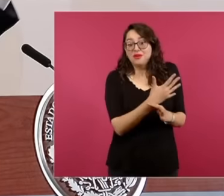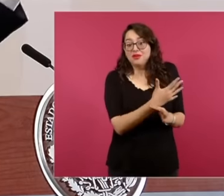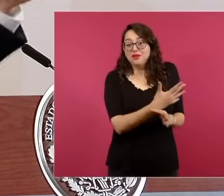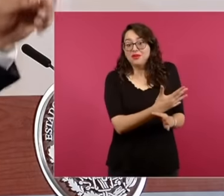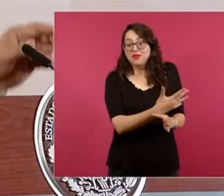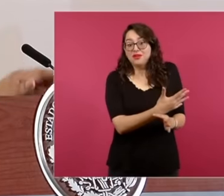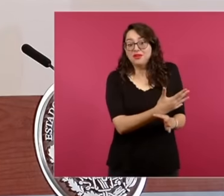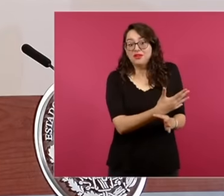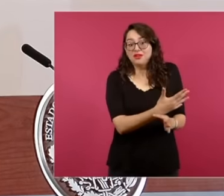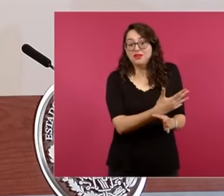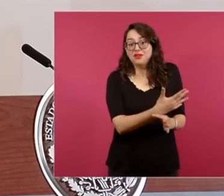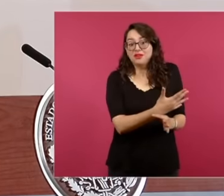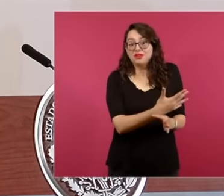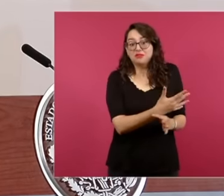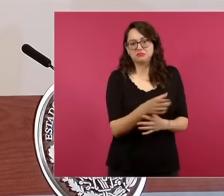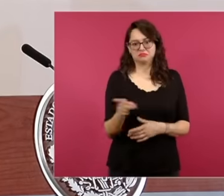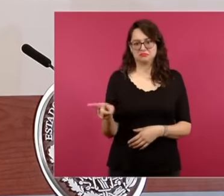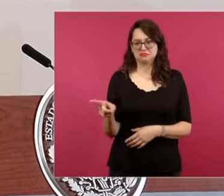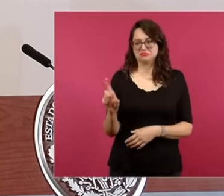Ahí está Salomón.